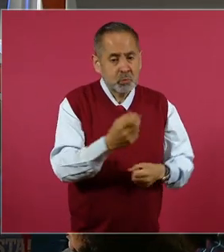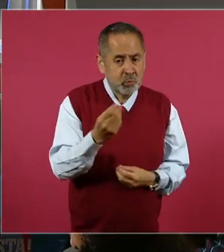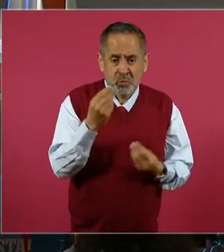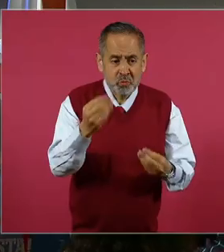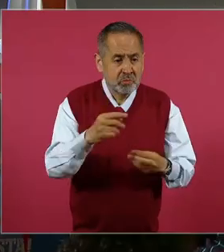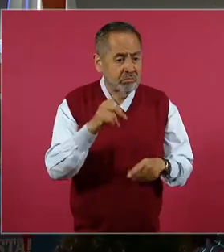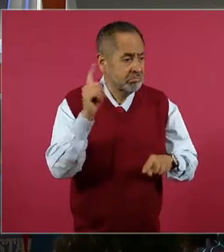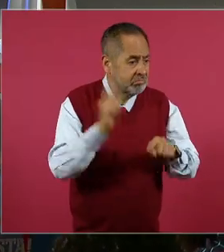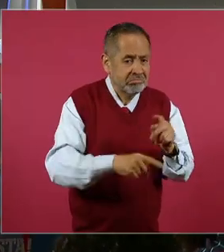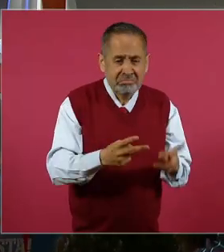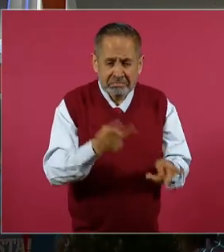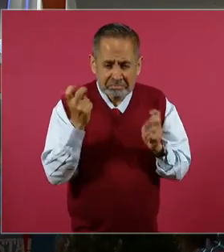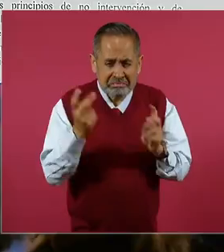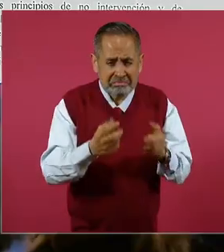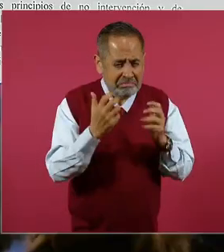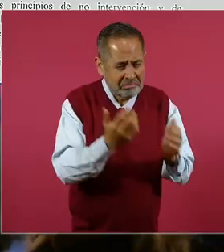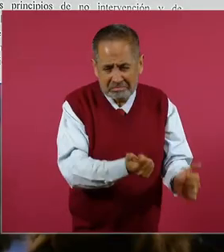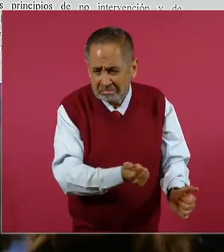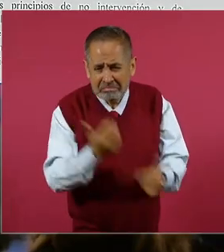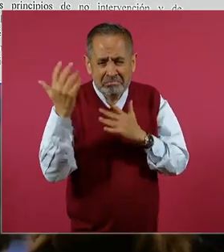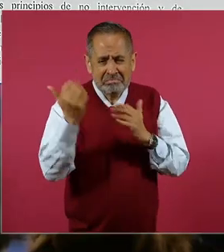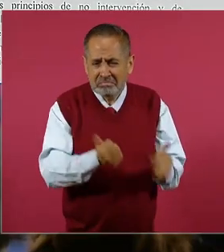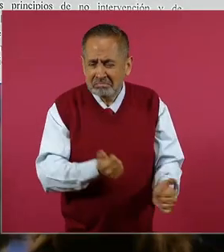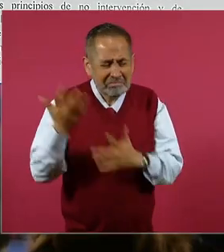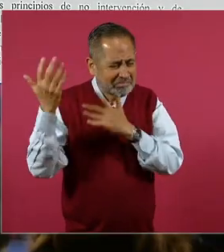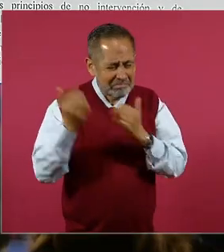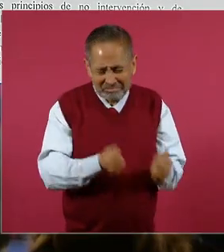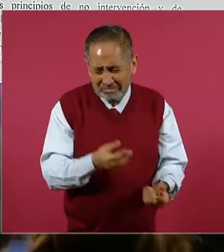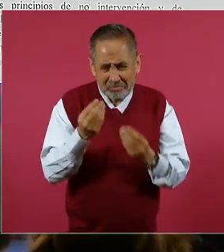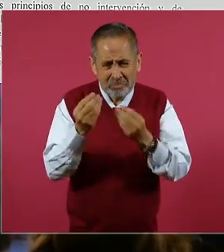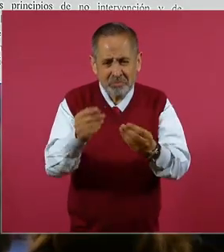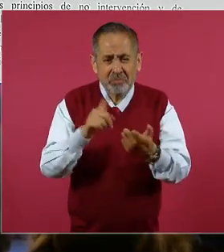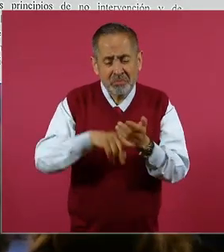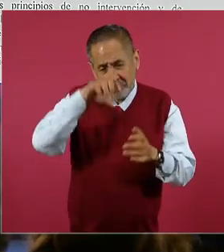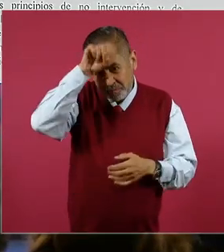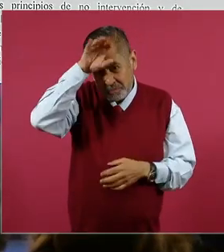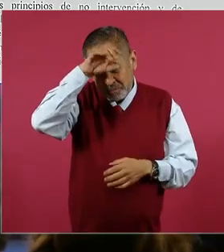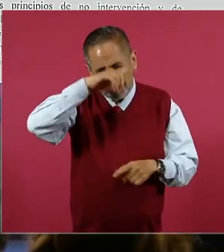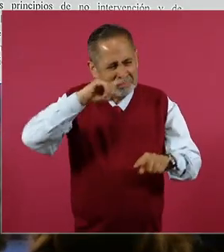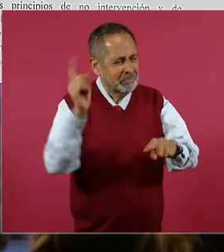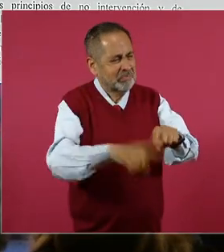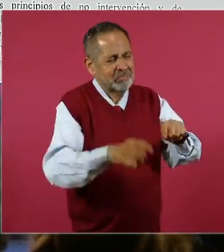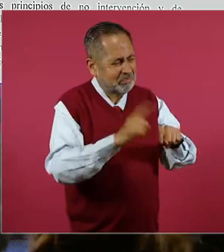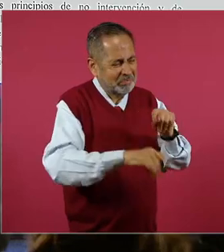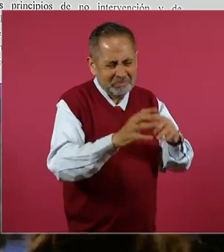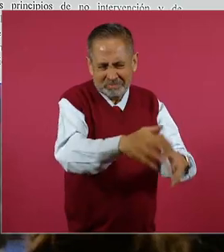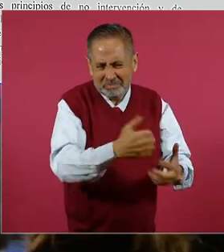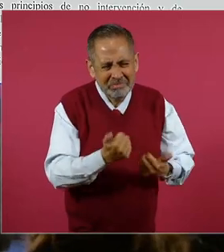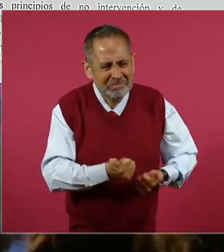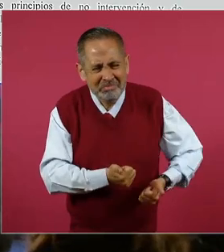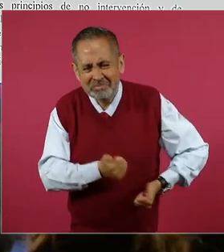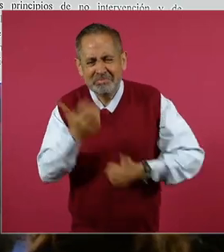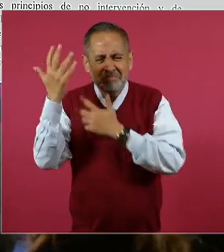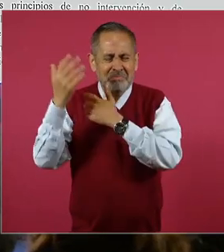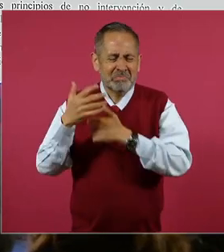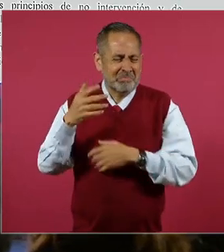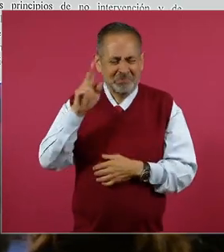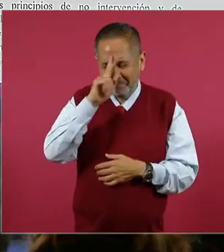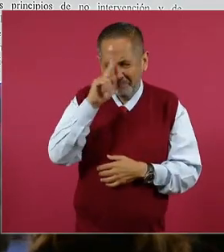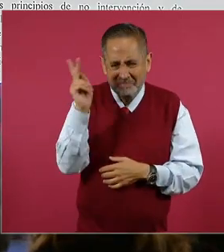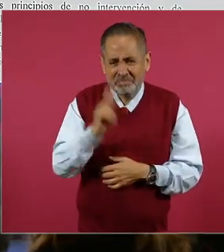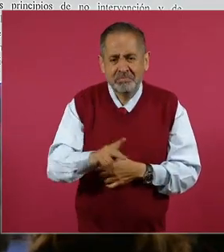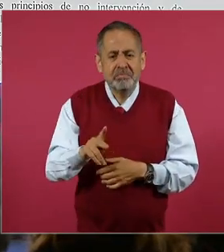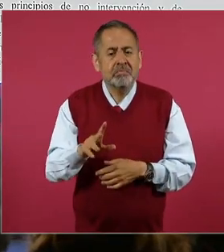las riquezas naturales, particularmente por medio de la minería. Se implantó un ordenamiento